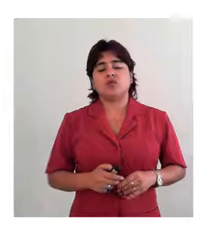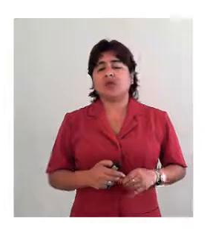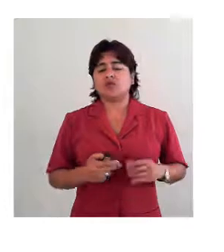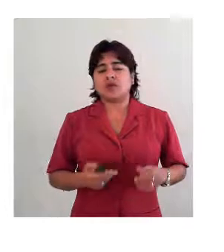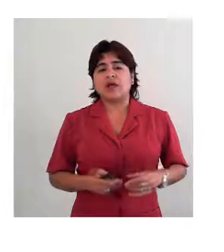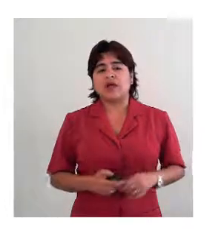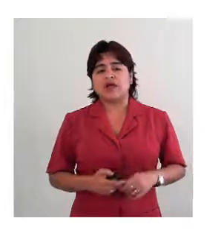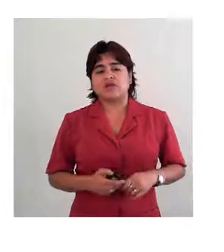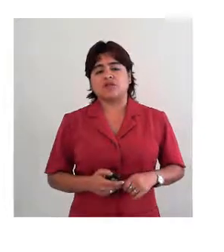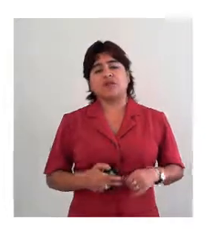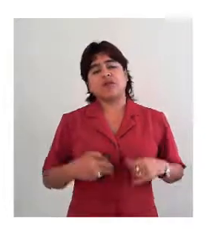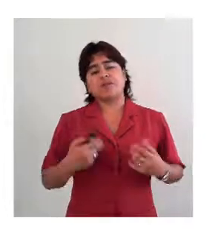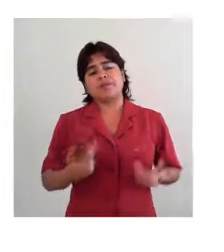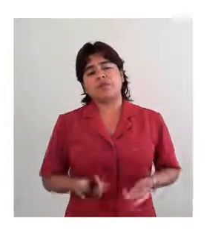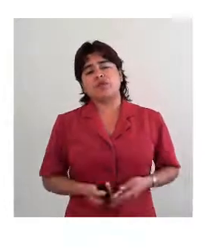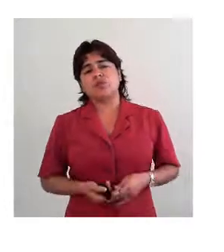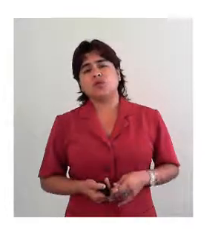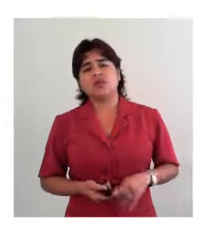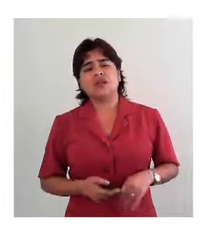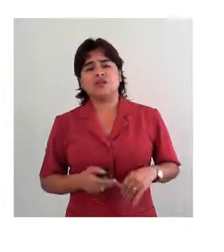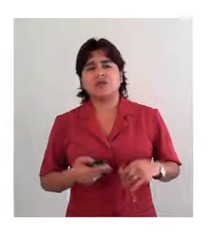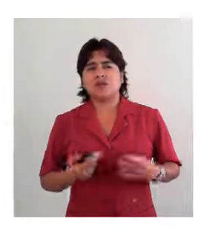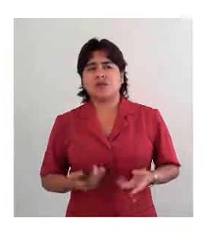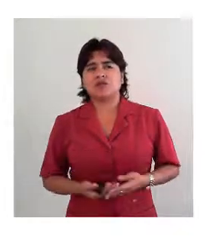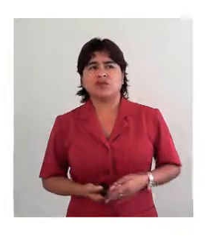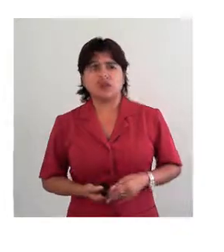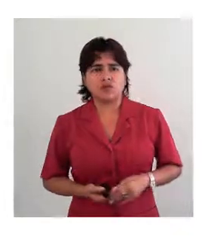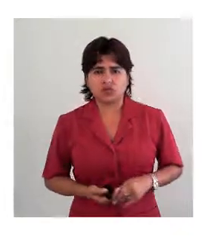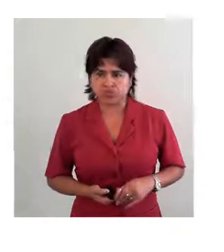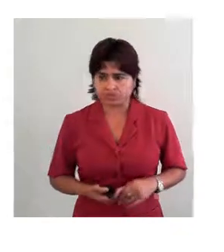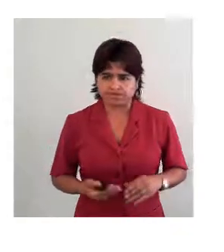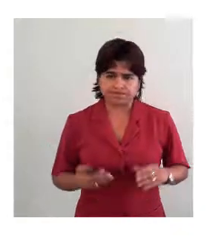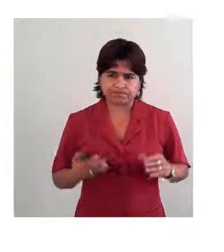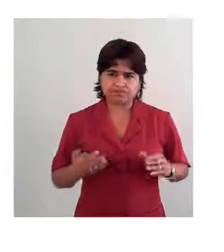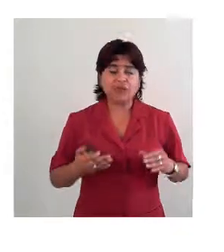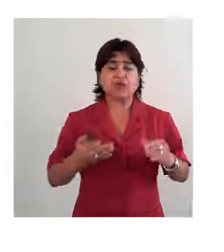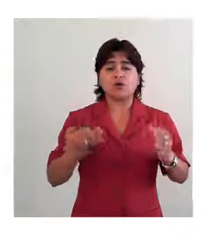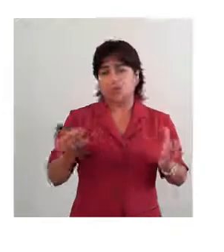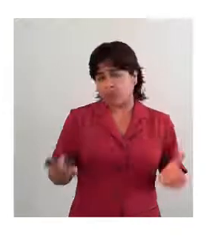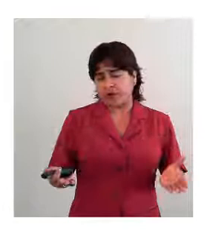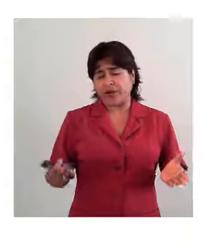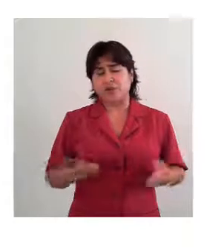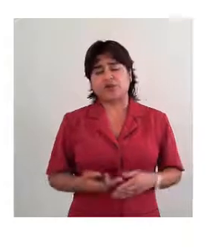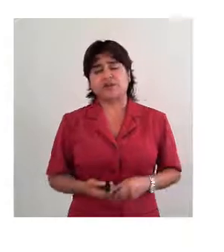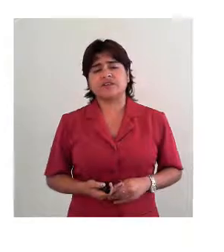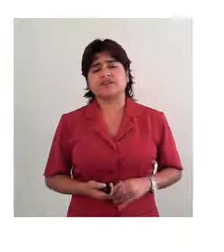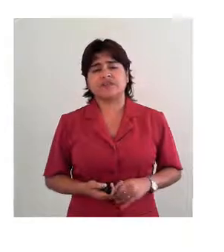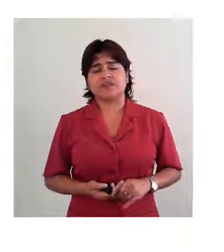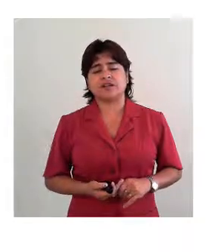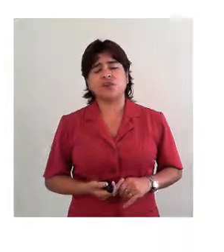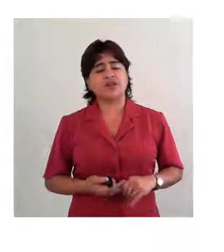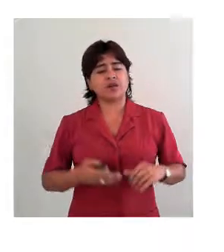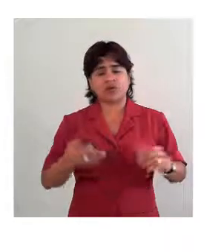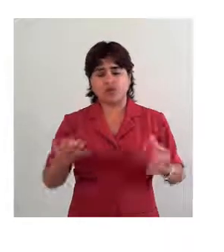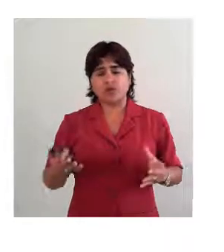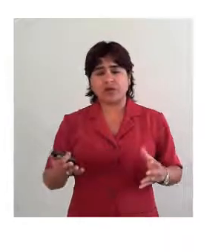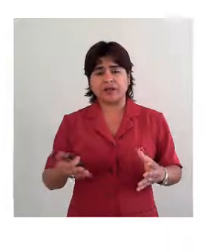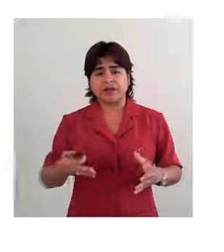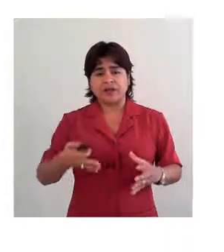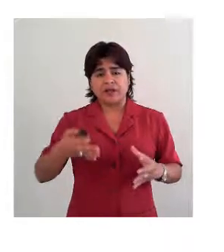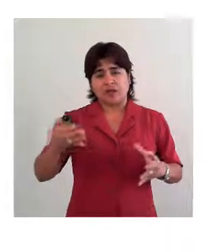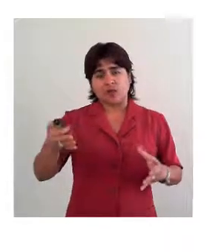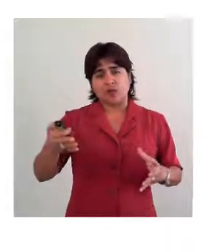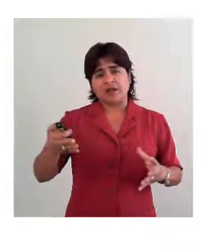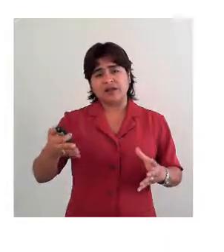patrimonio natural a ellos, ¿no? Ahora, el patrimonio cultural es lo que ya encontramos, por ejemplo, restos arquitectónicos,